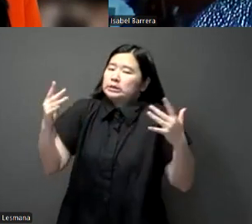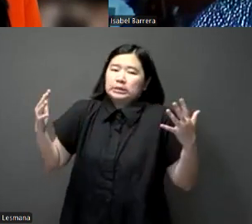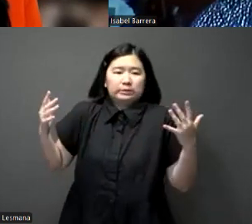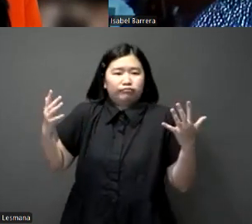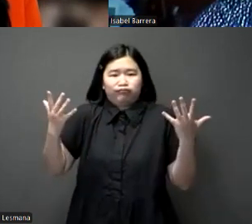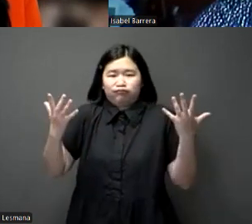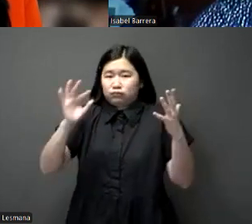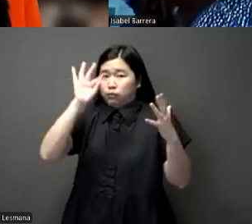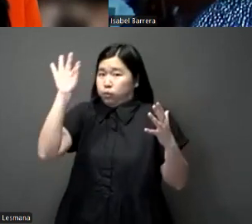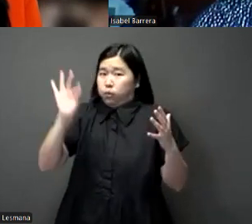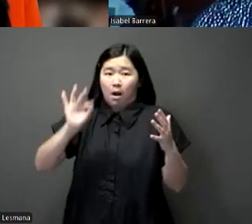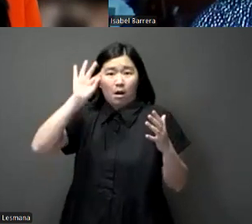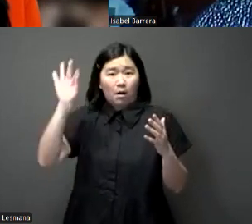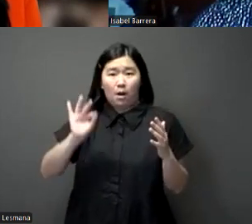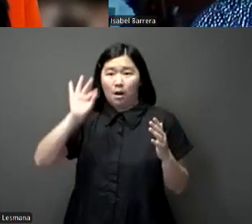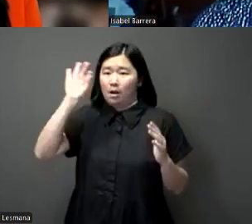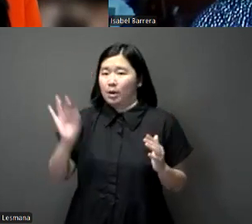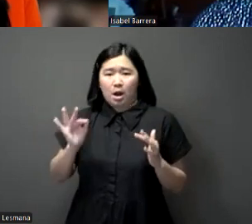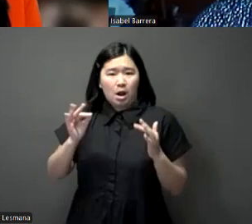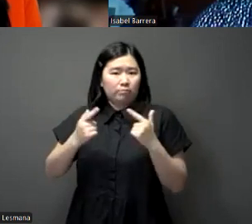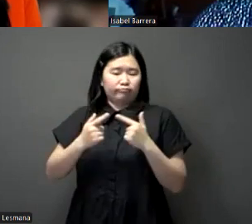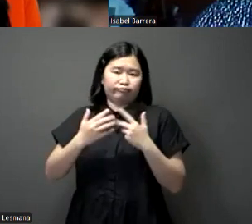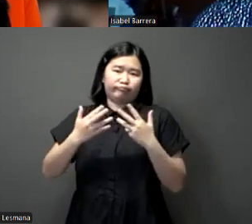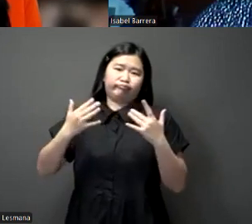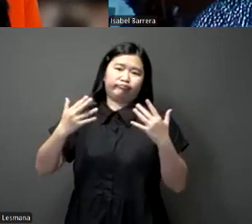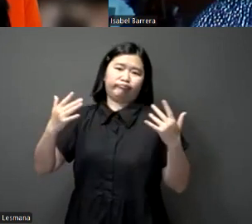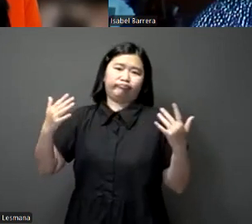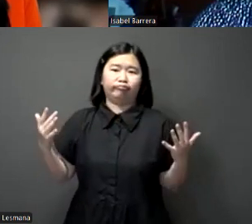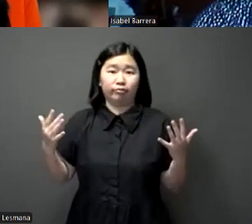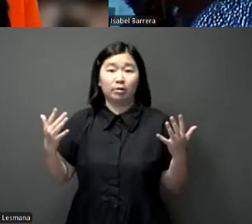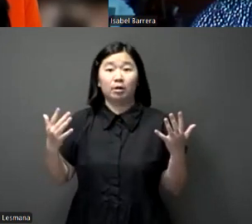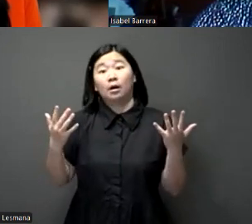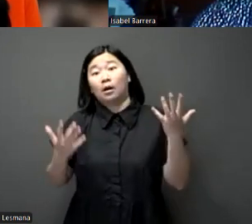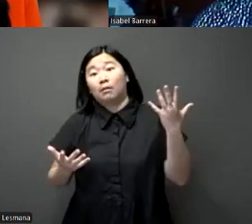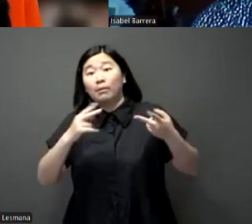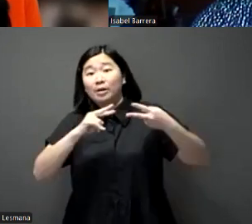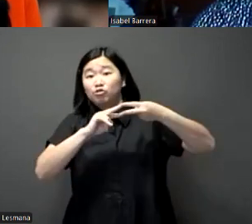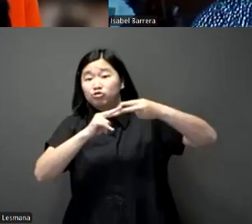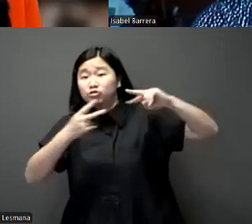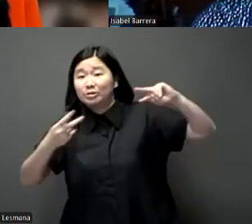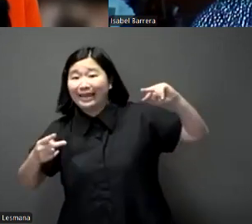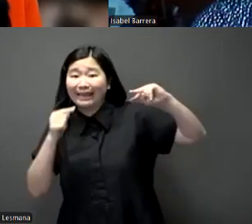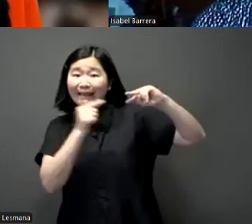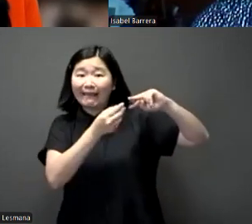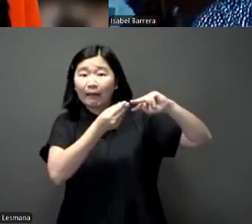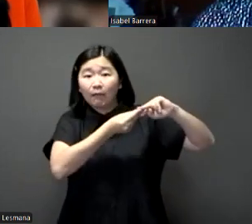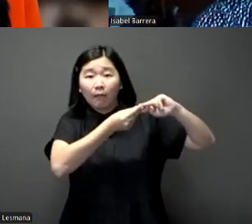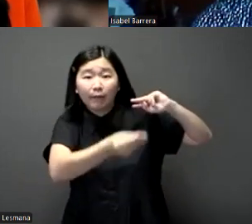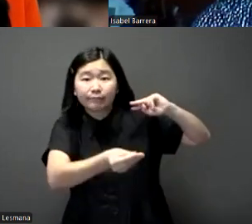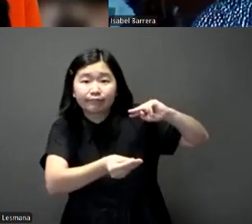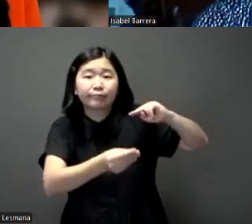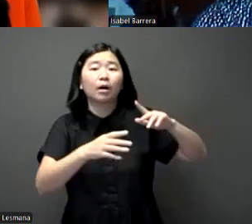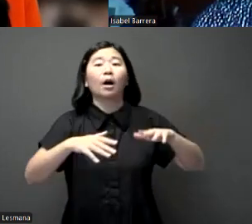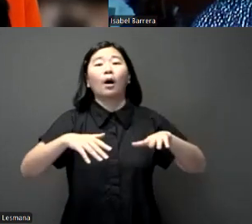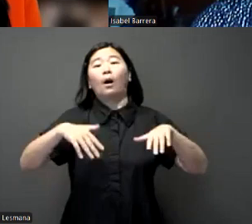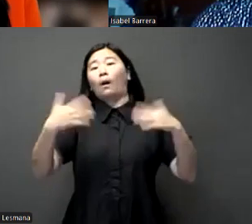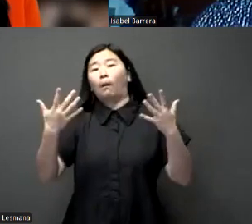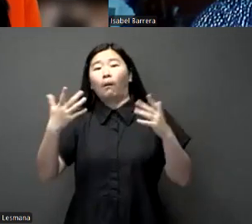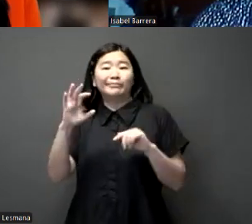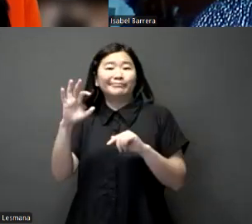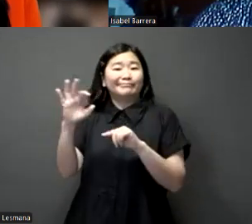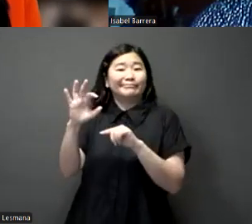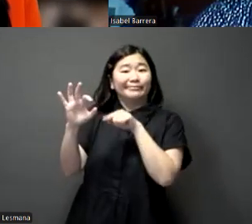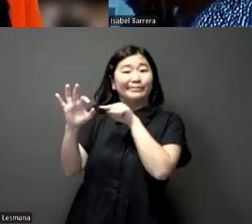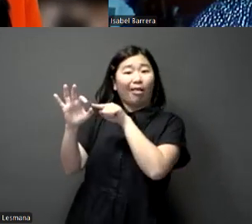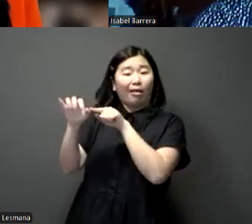Entonces, cuando miramos estas poblaciones que no acceden, tenemos que ir a mirar las causas por las que no acceden. se sabe, ¿cierto?, que la mayor mortalidad